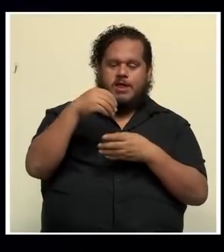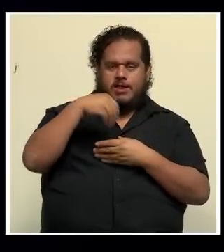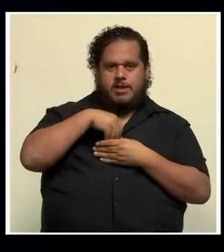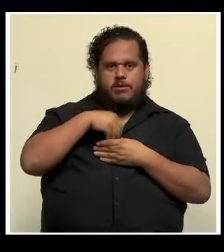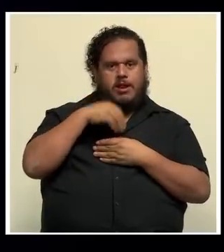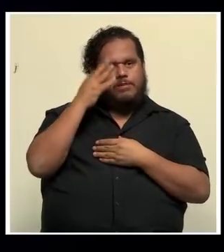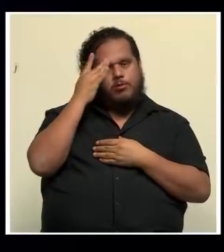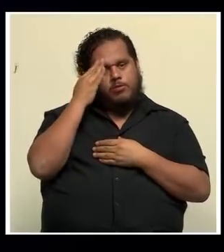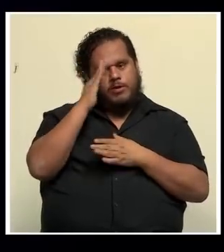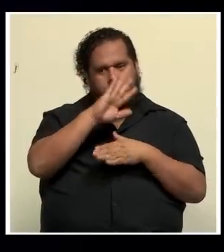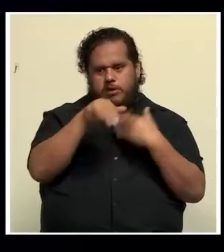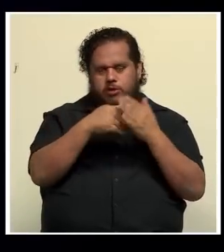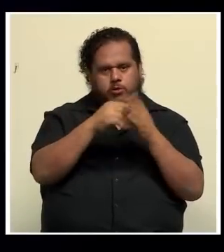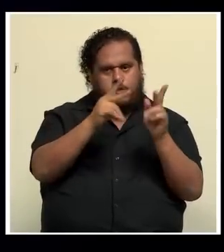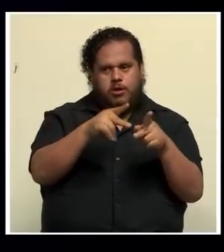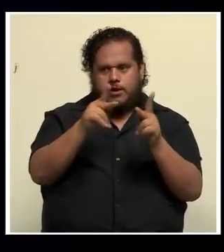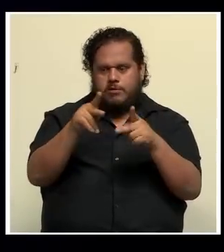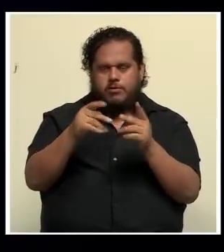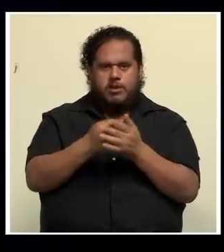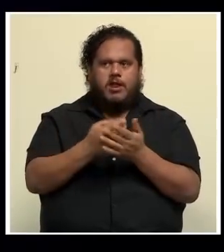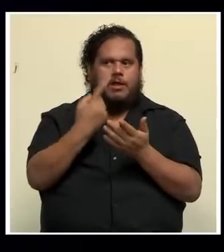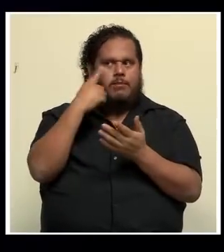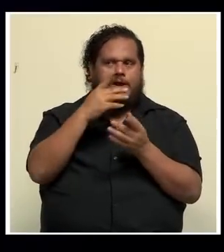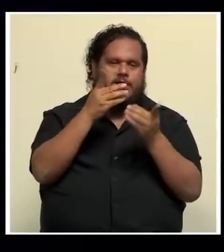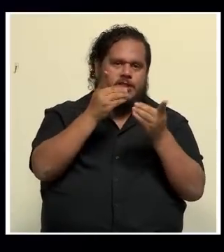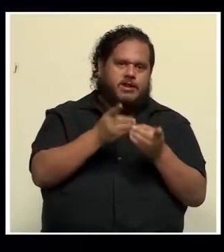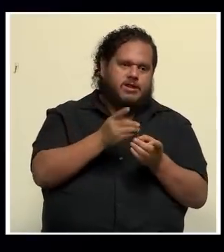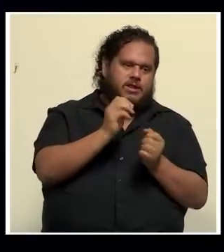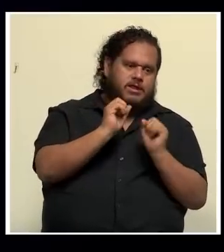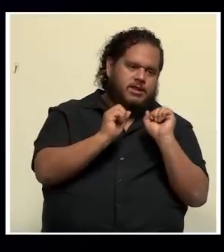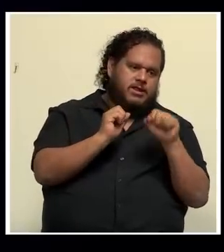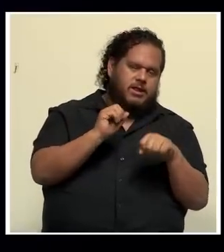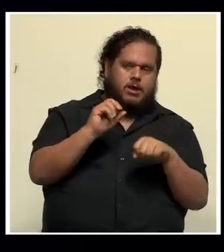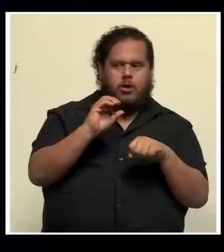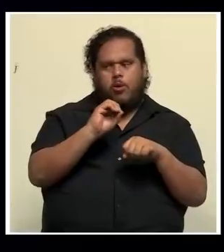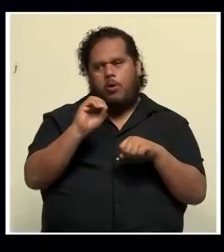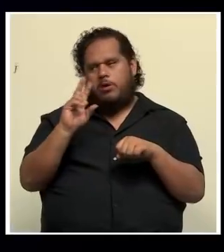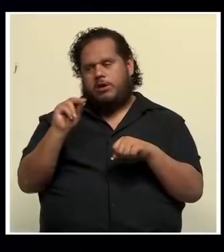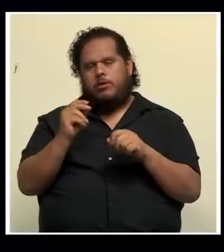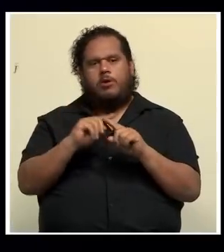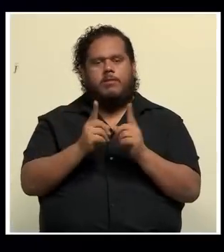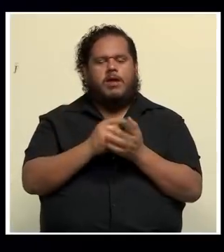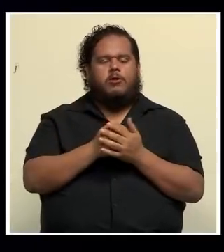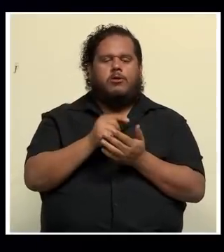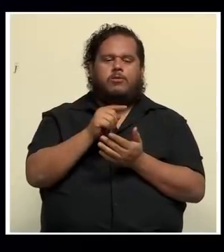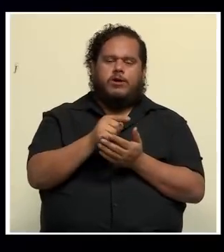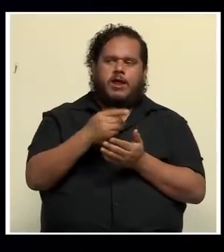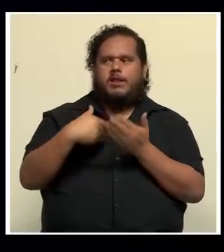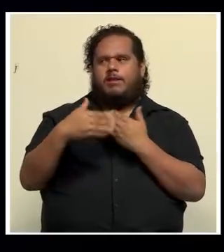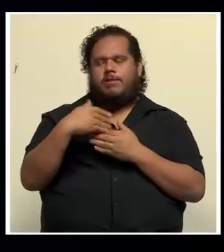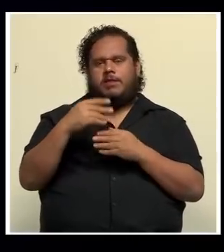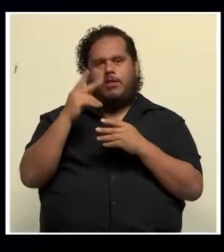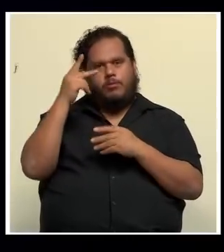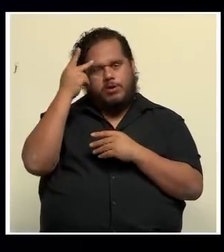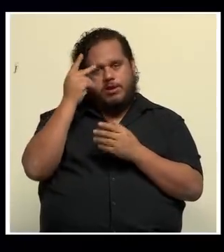y que están para decidirse si sí o si no. Y por supuesto, por las particularidades de él, del pasado